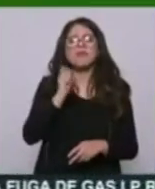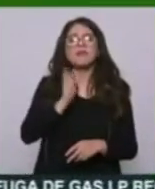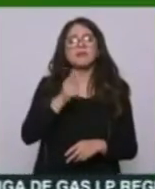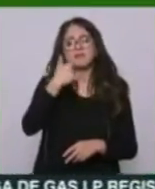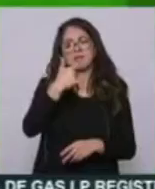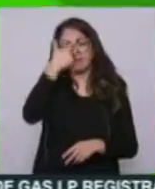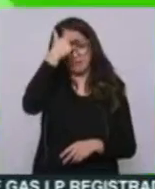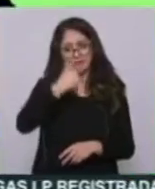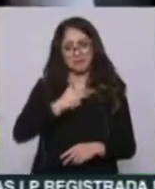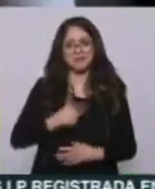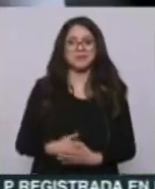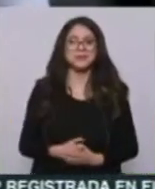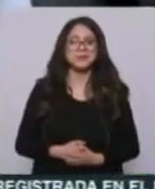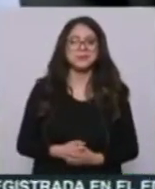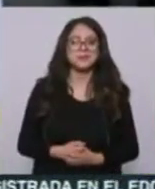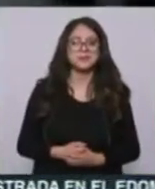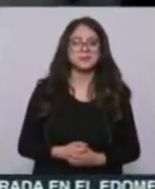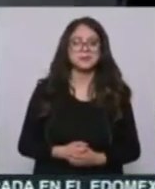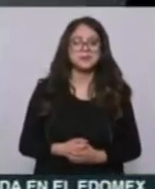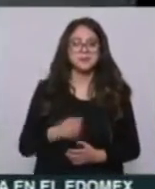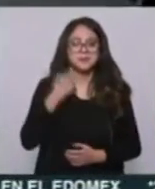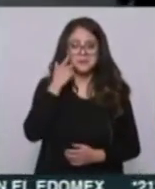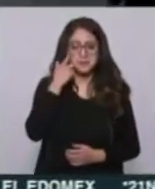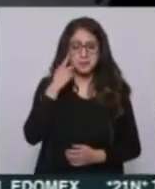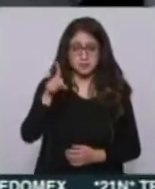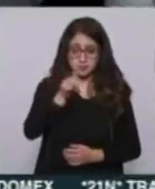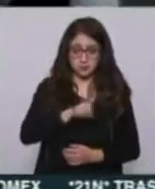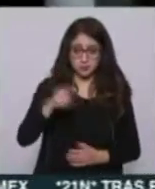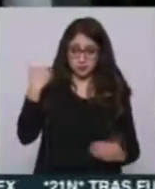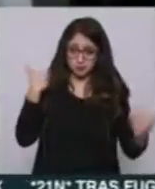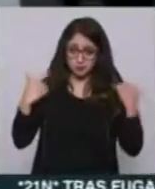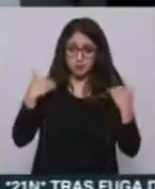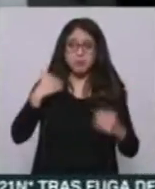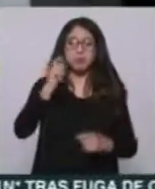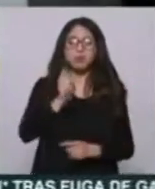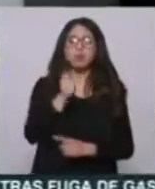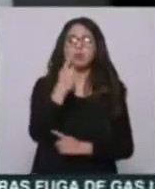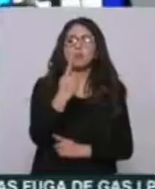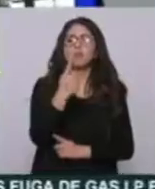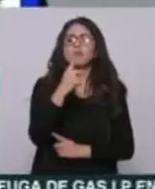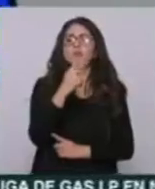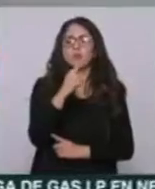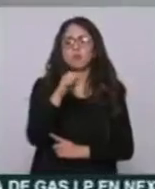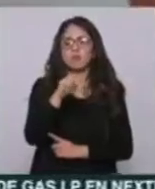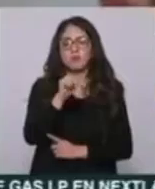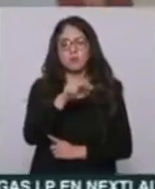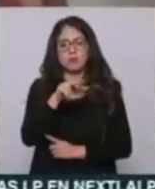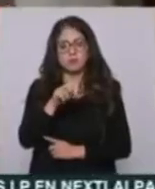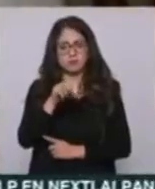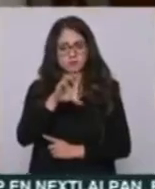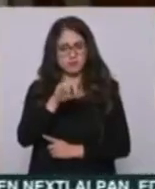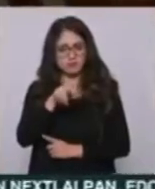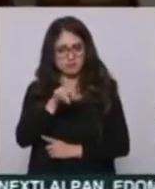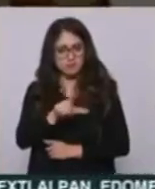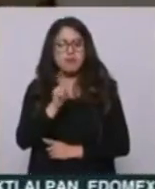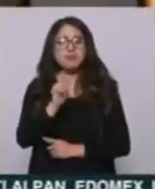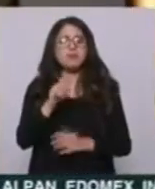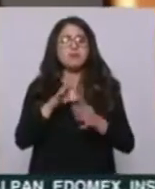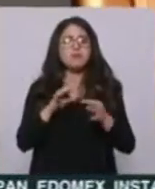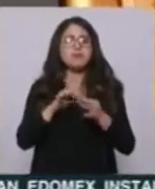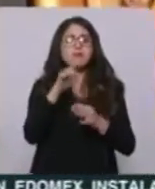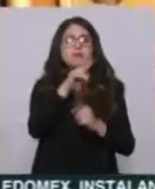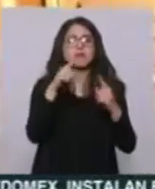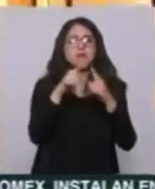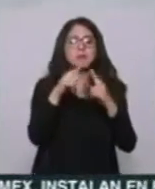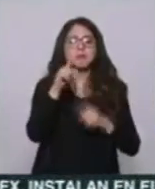horas. Este domingo el paseo histórico Un Arco Iris de Cristal los llevará a conocer la historia de la parroquia de